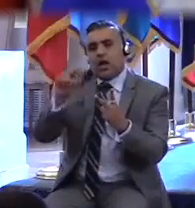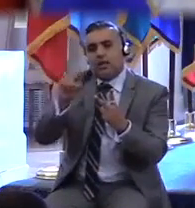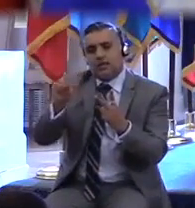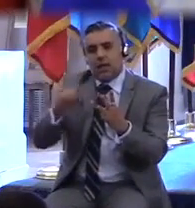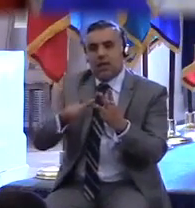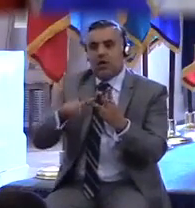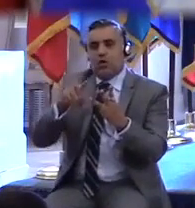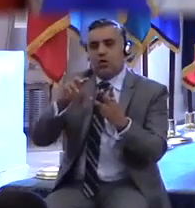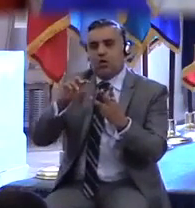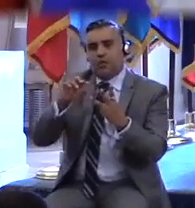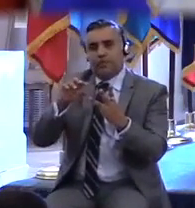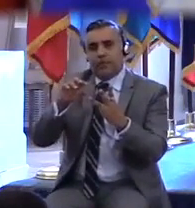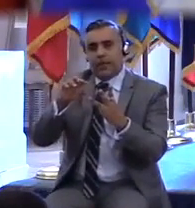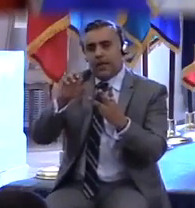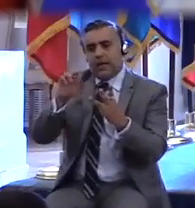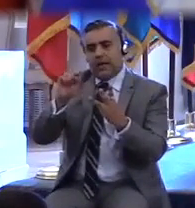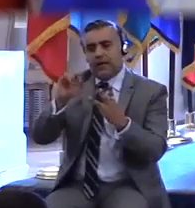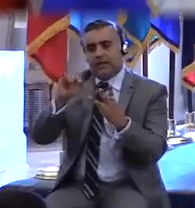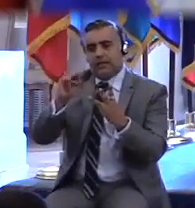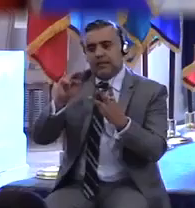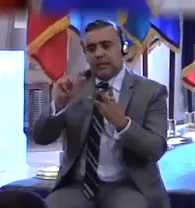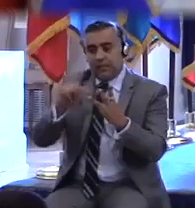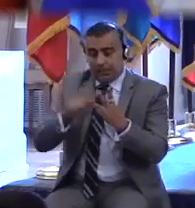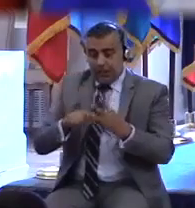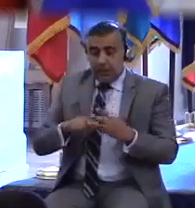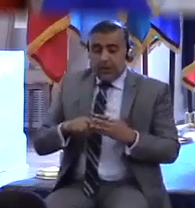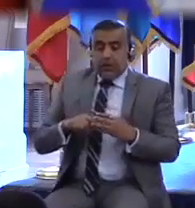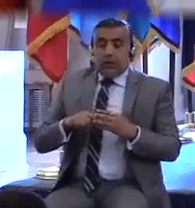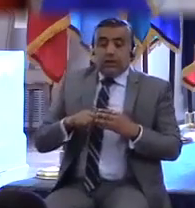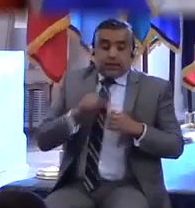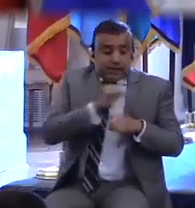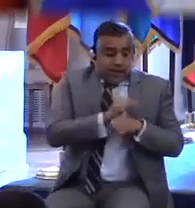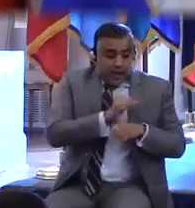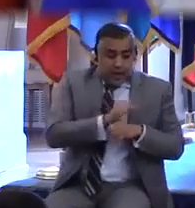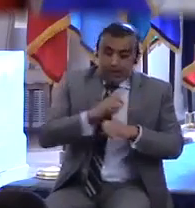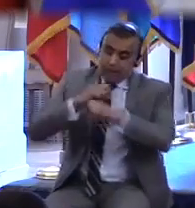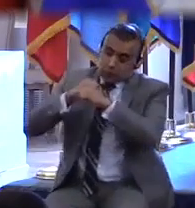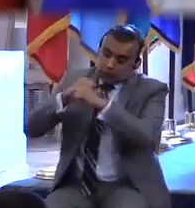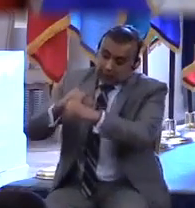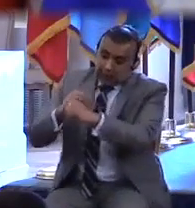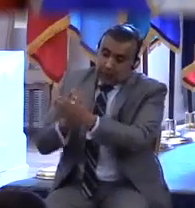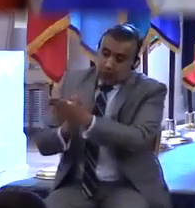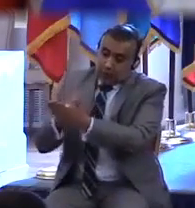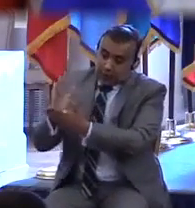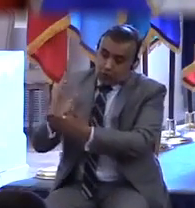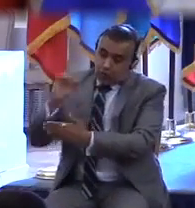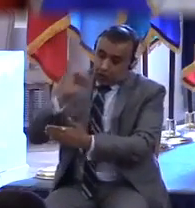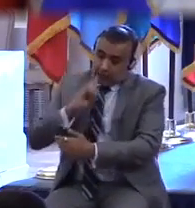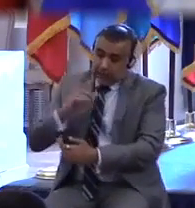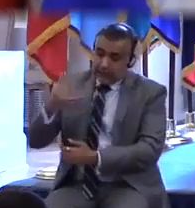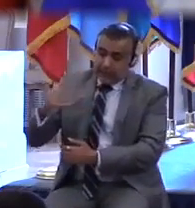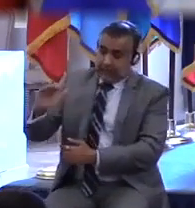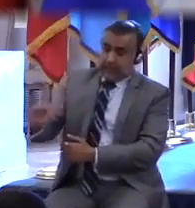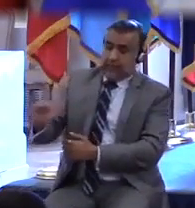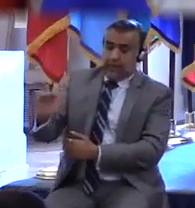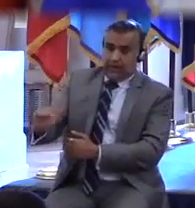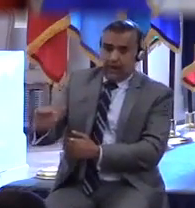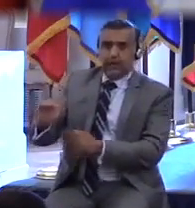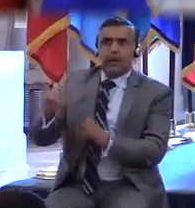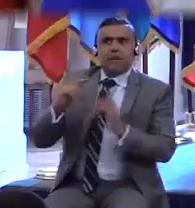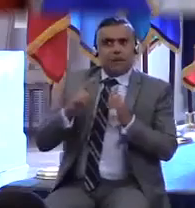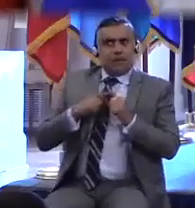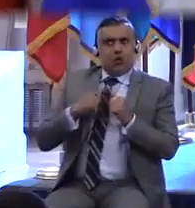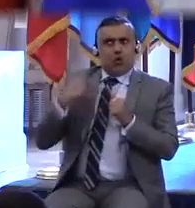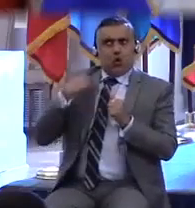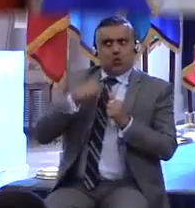El compromiso de trabajar para la protección de los derechos de las mujeres y niñas requiere entender que las personas no caben, no